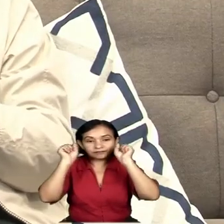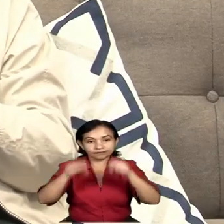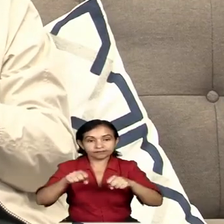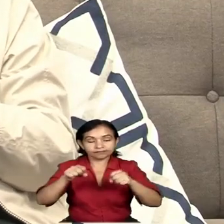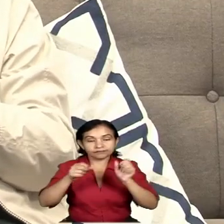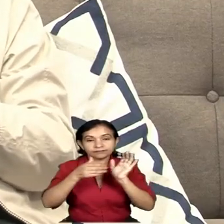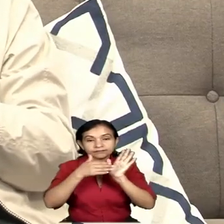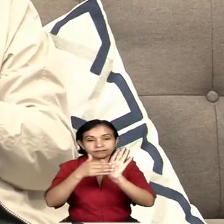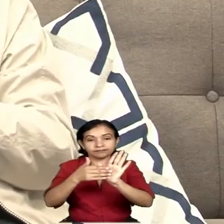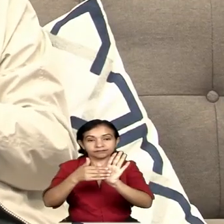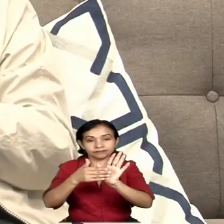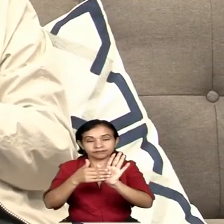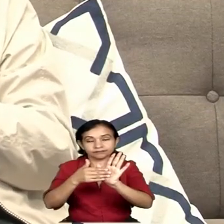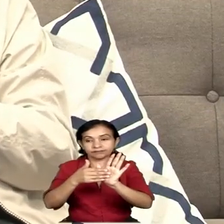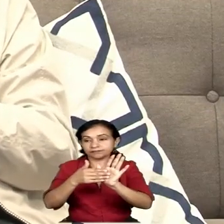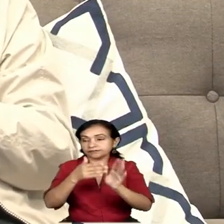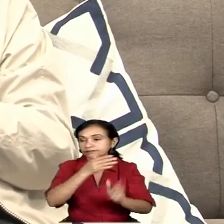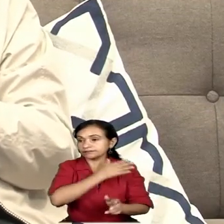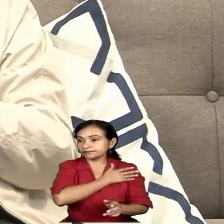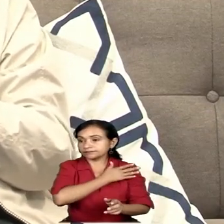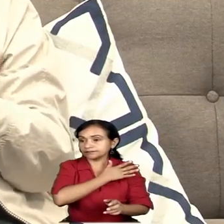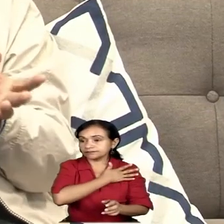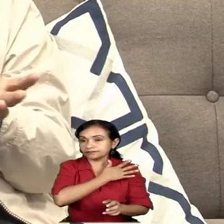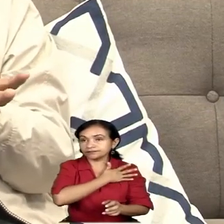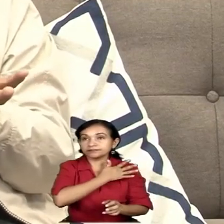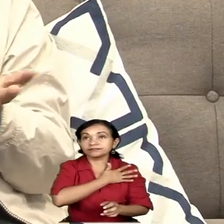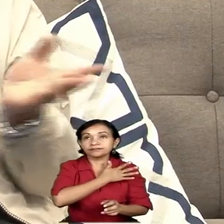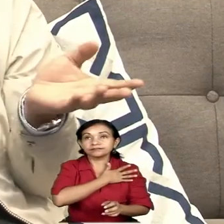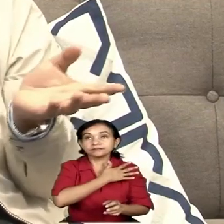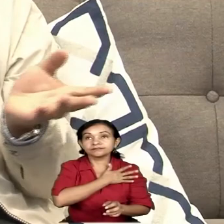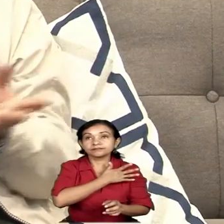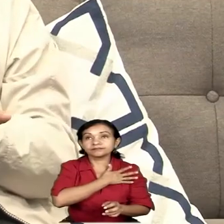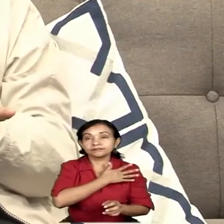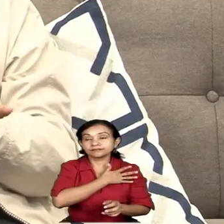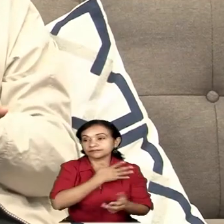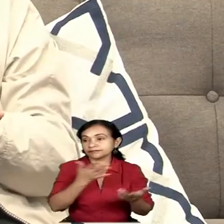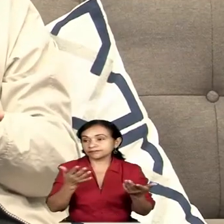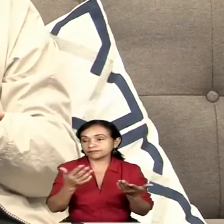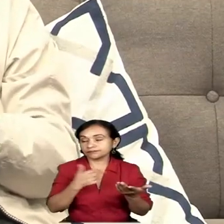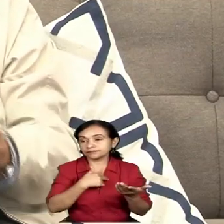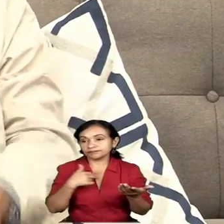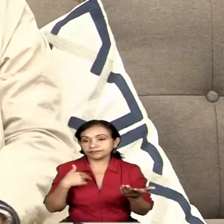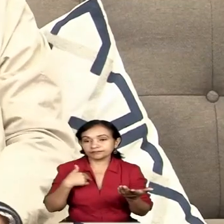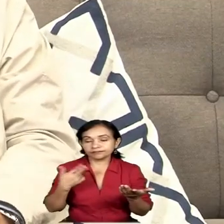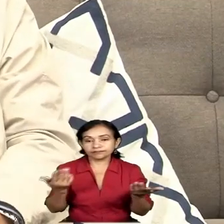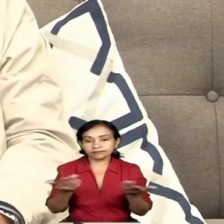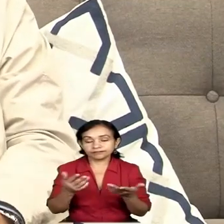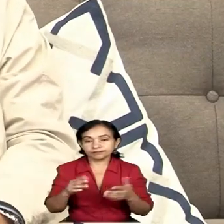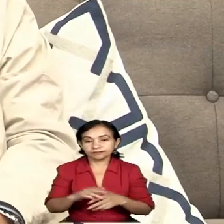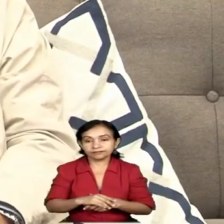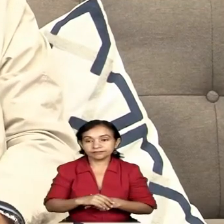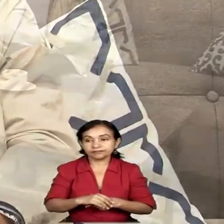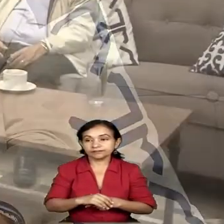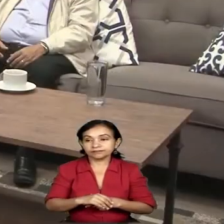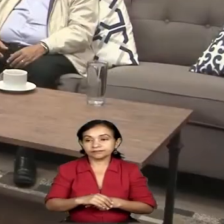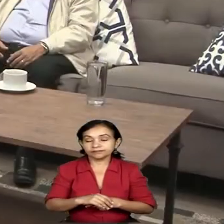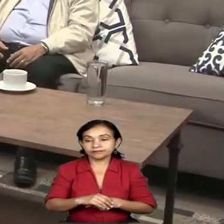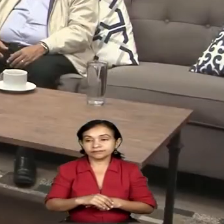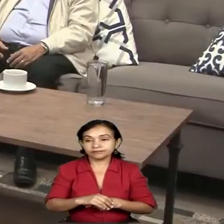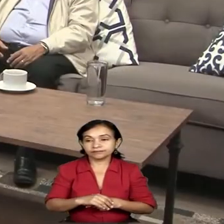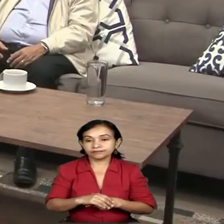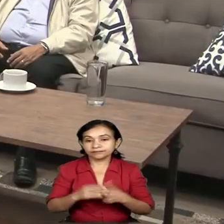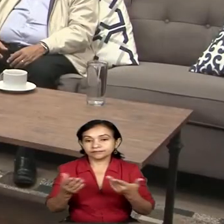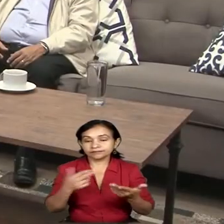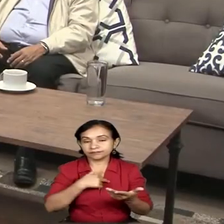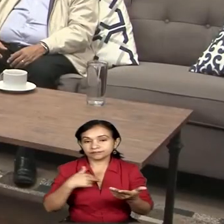demostrar que los Somoza y los gringos no son invencibles. No son invencibles. Me